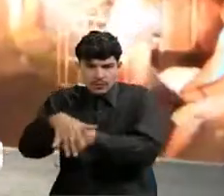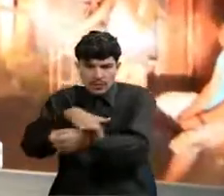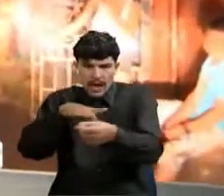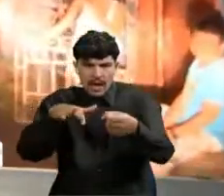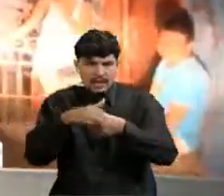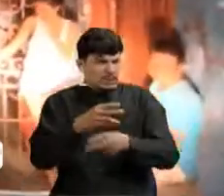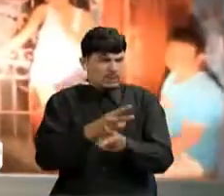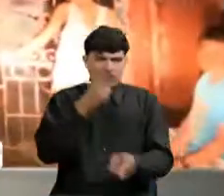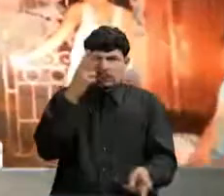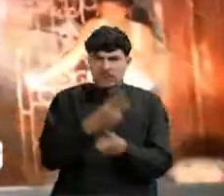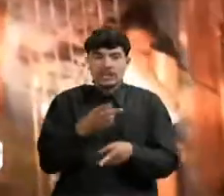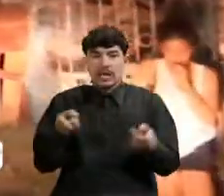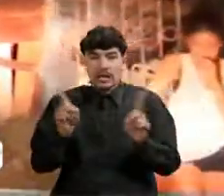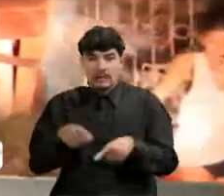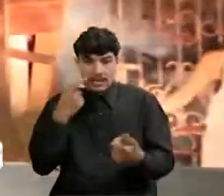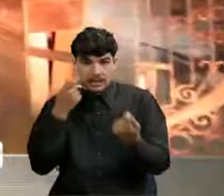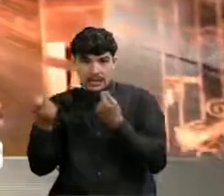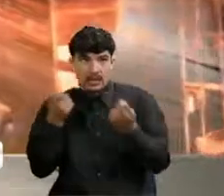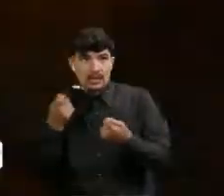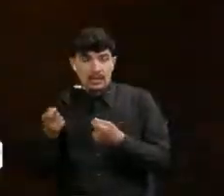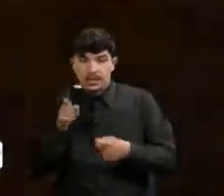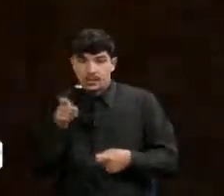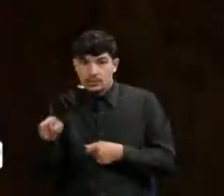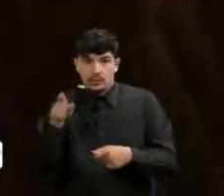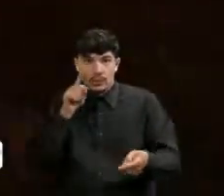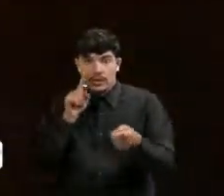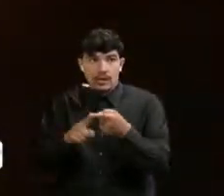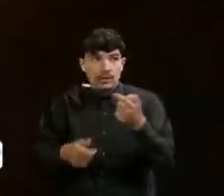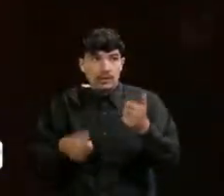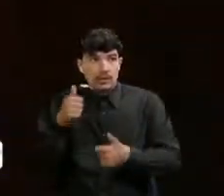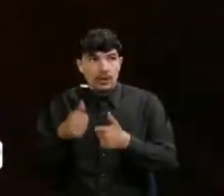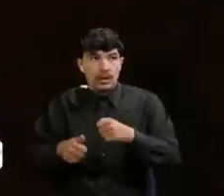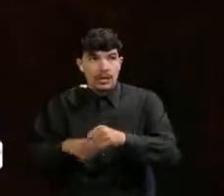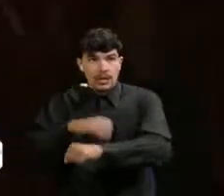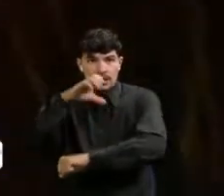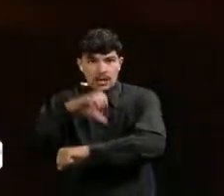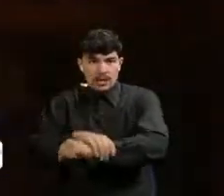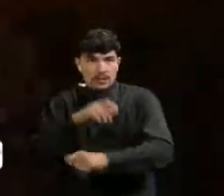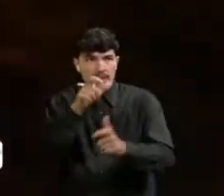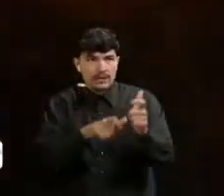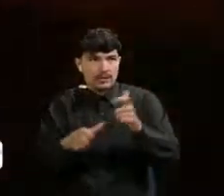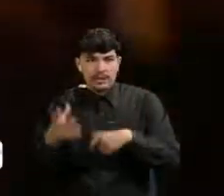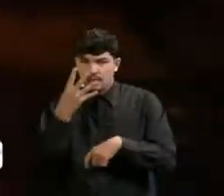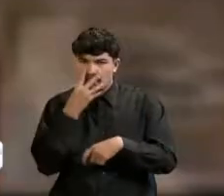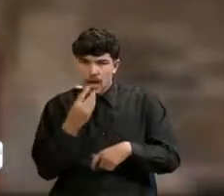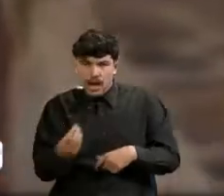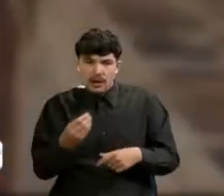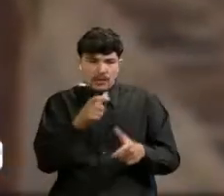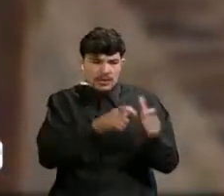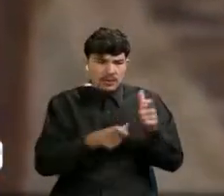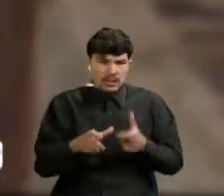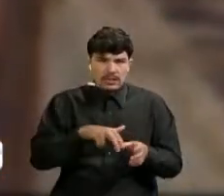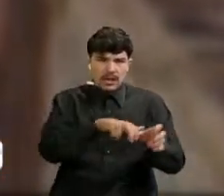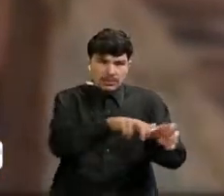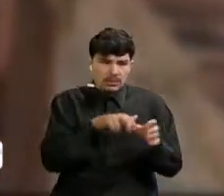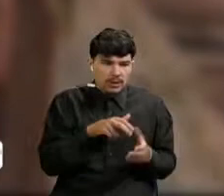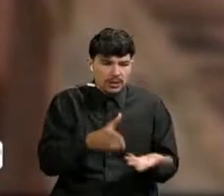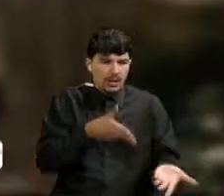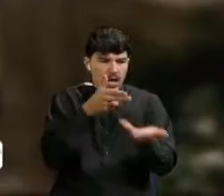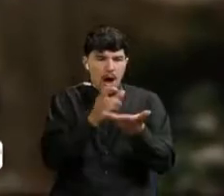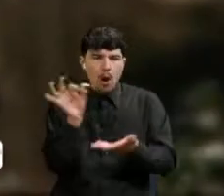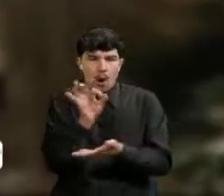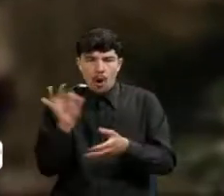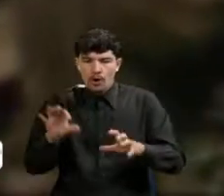y estratégicos sus cometidos son la detención de terroristas individuos armados o peligrosos y